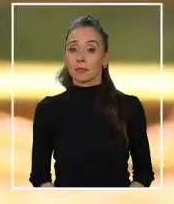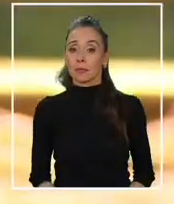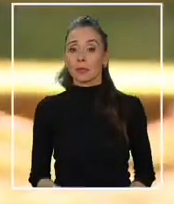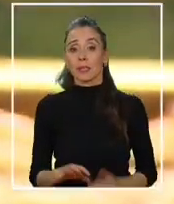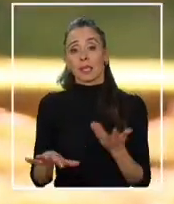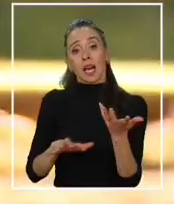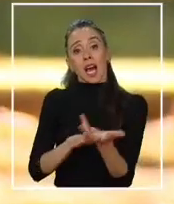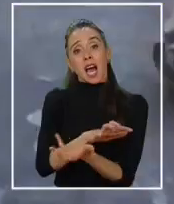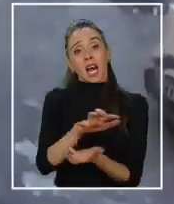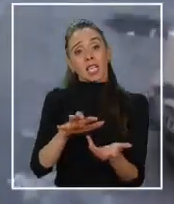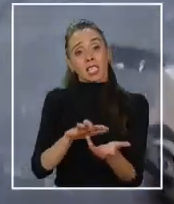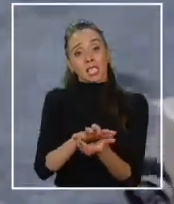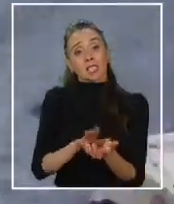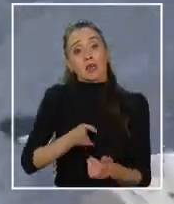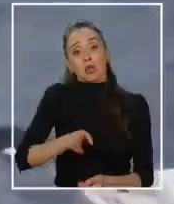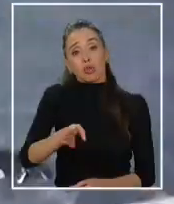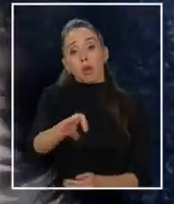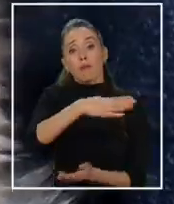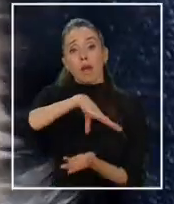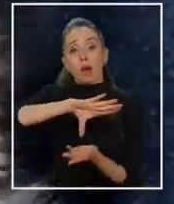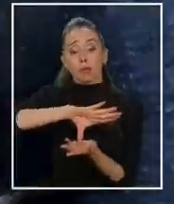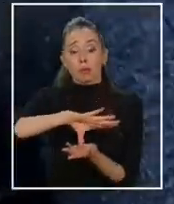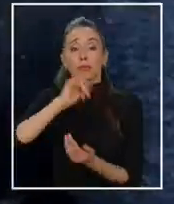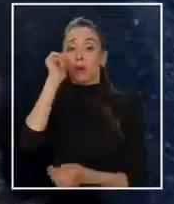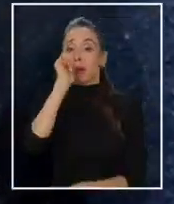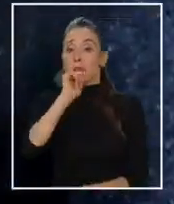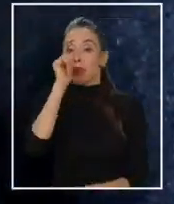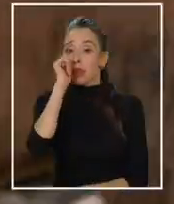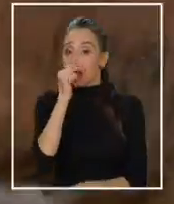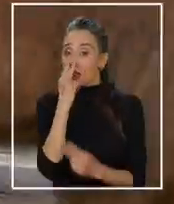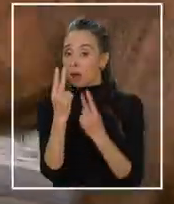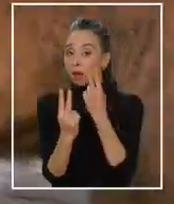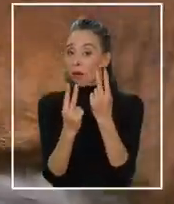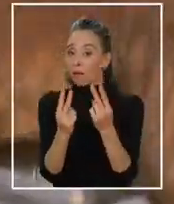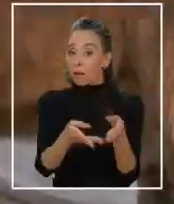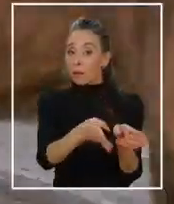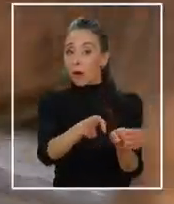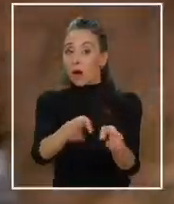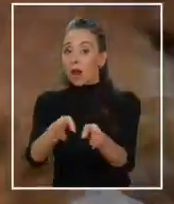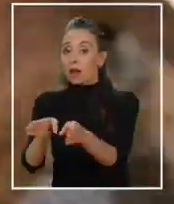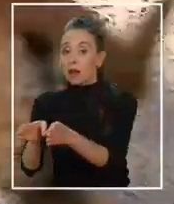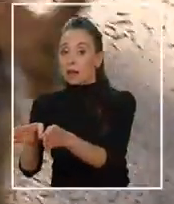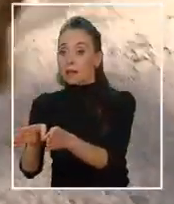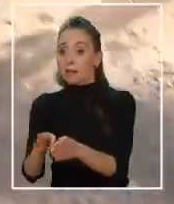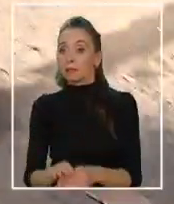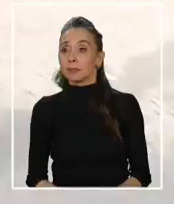Es una crisis que no da tregua en nuestro país y que día a día se ve reflejada en las calles.